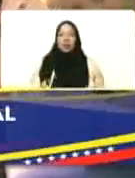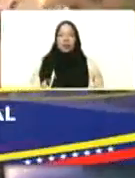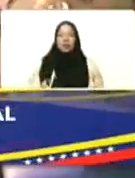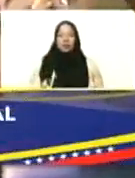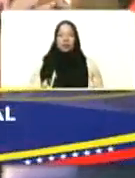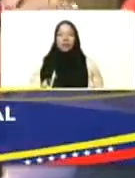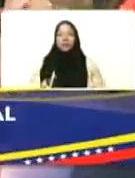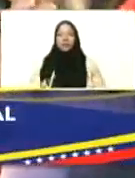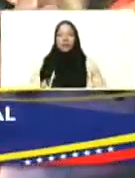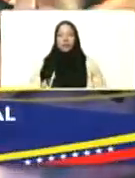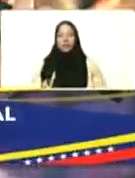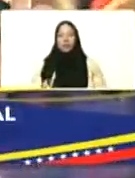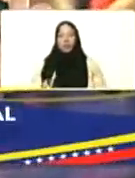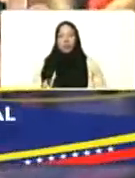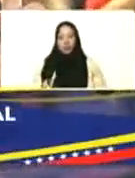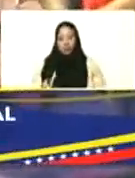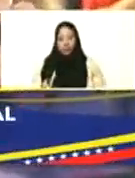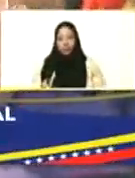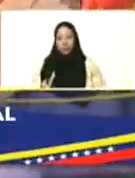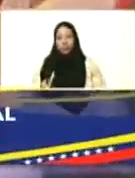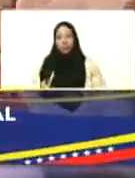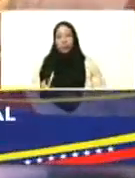obstáculo para